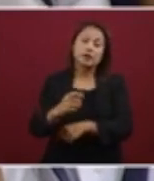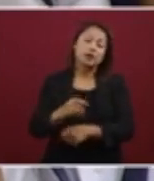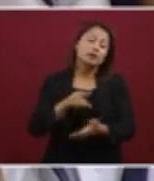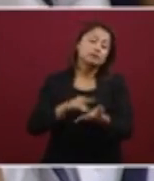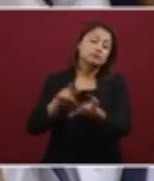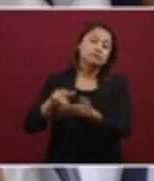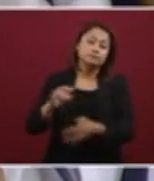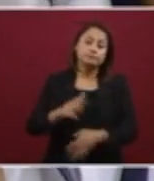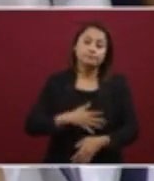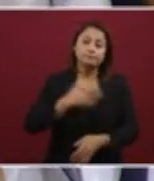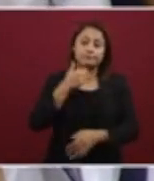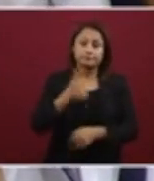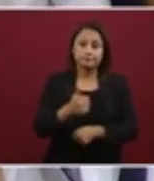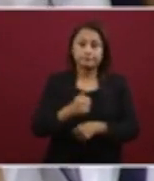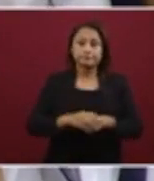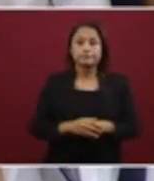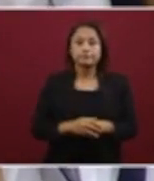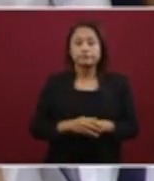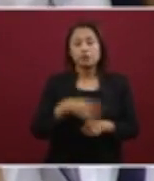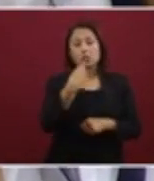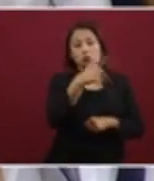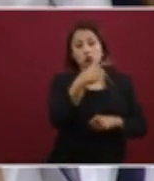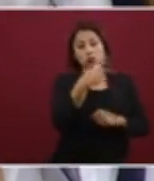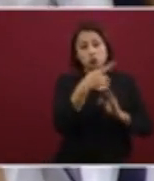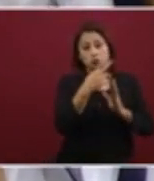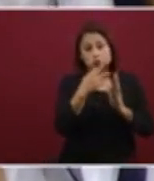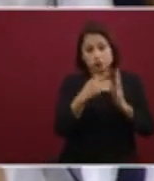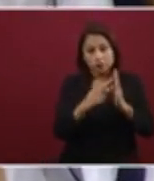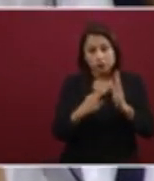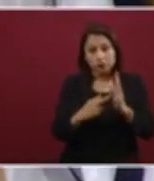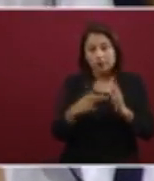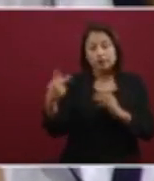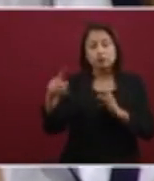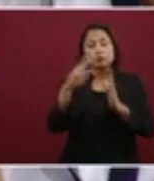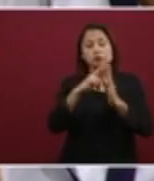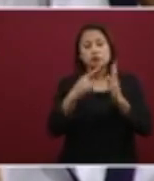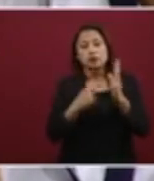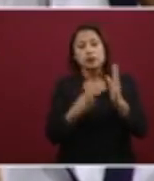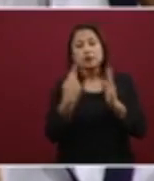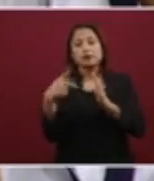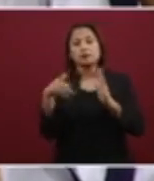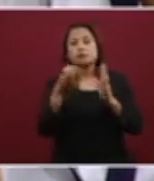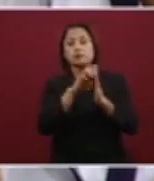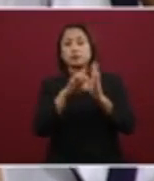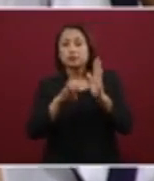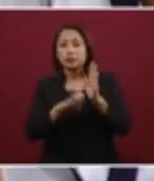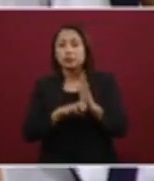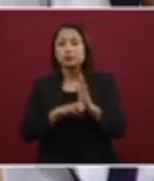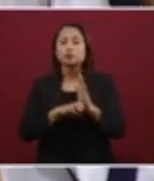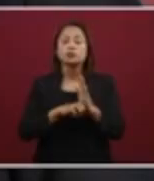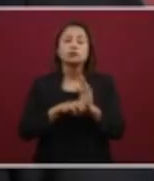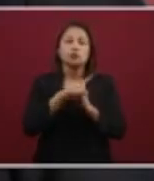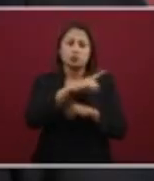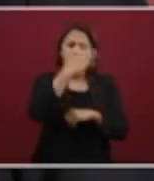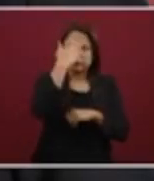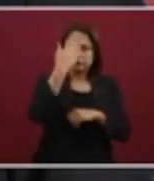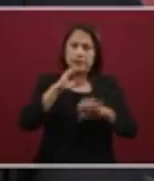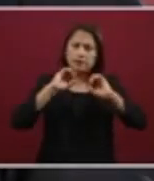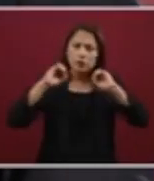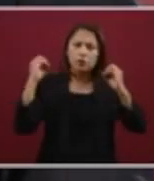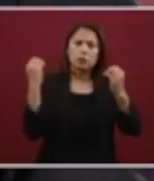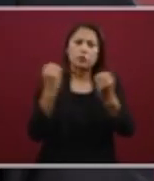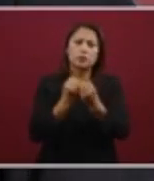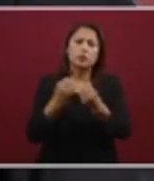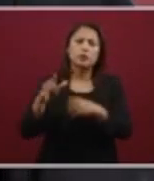Se pasó por encima de su normatividad, de sus estatutos. Usted sabe también que es un organismo